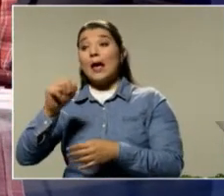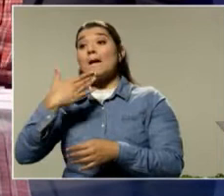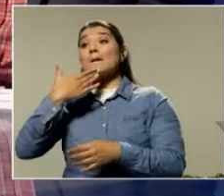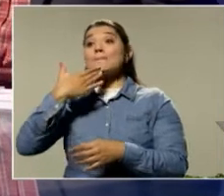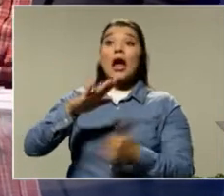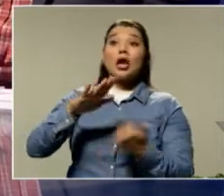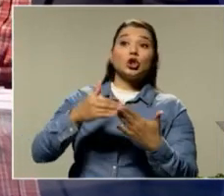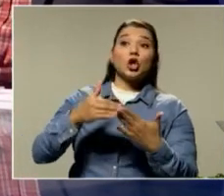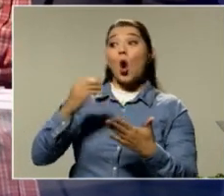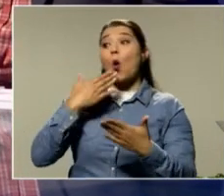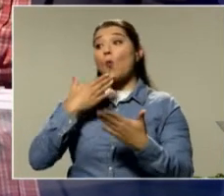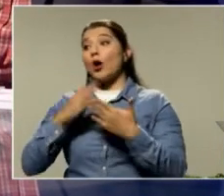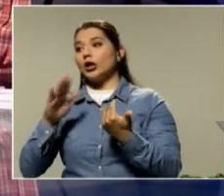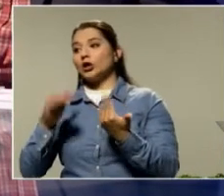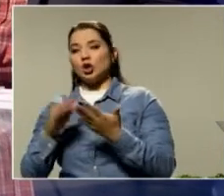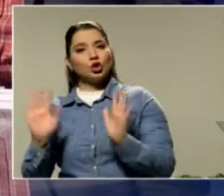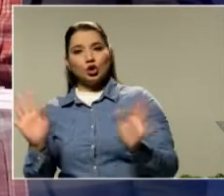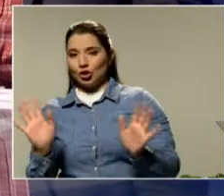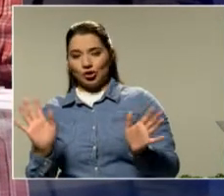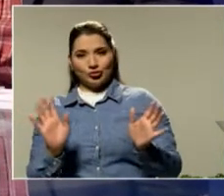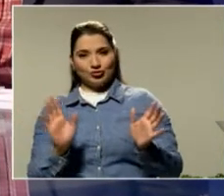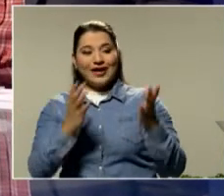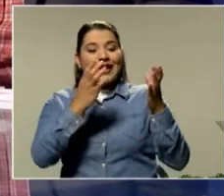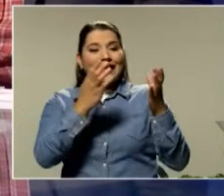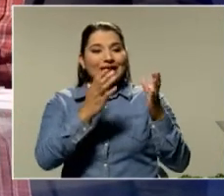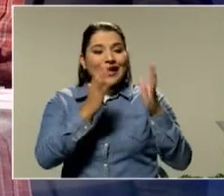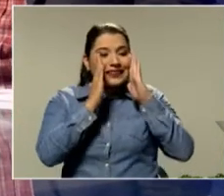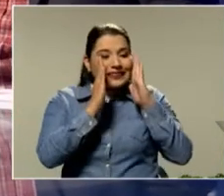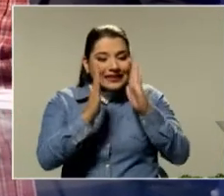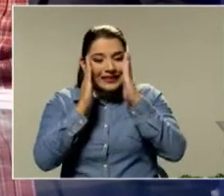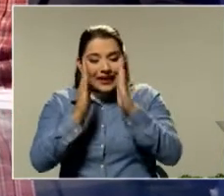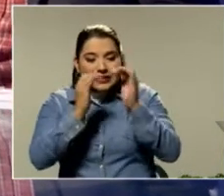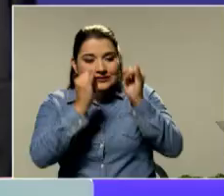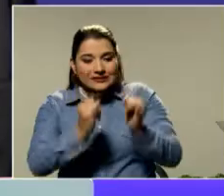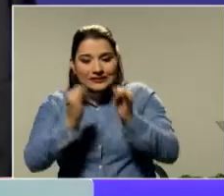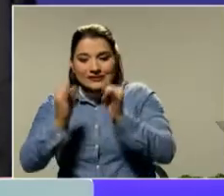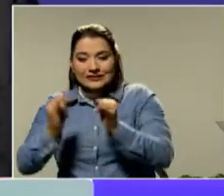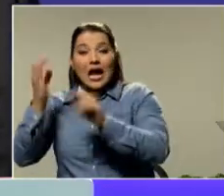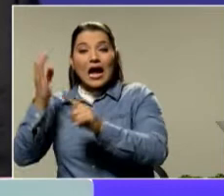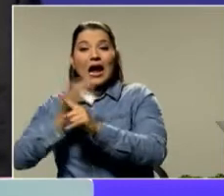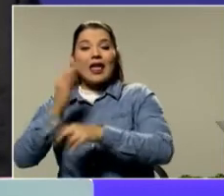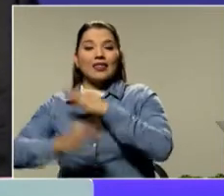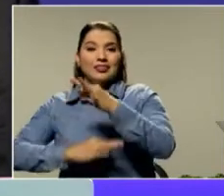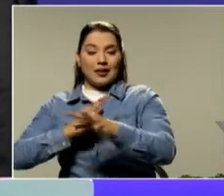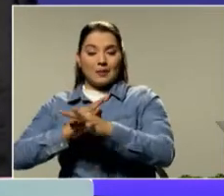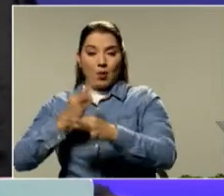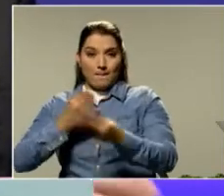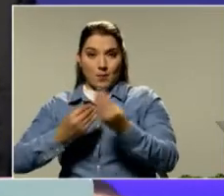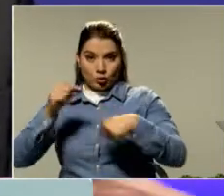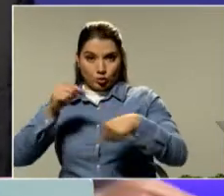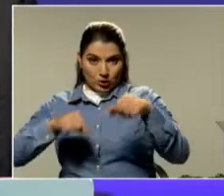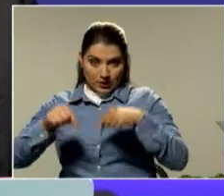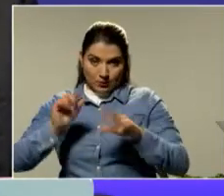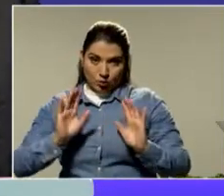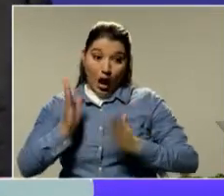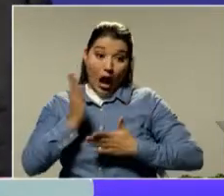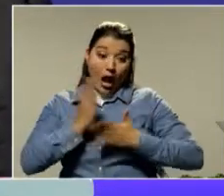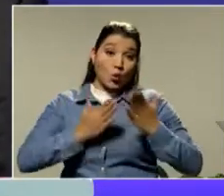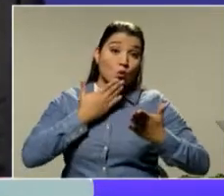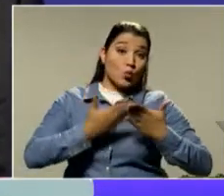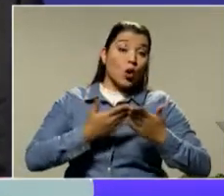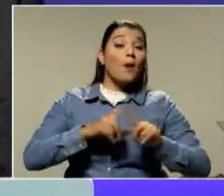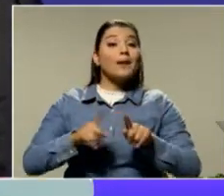no, deben verse caso por caso y deben regularse, porque sí, son eficaces, pero también tienen